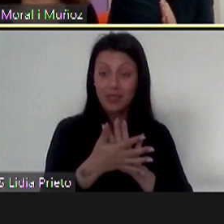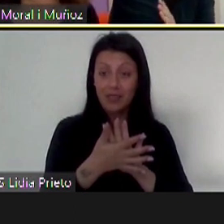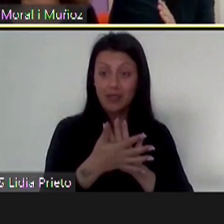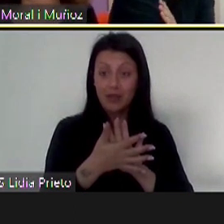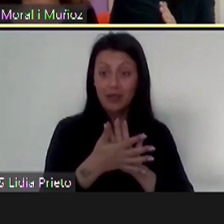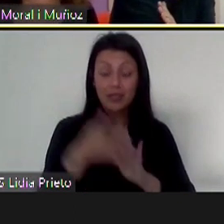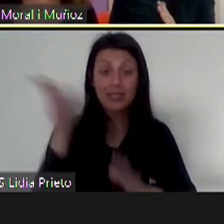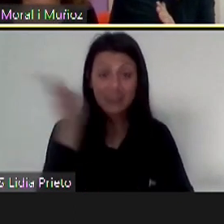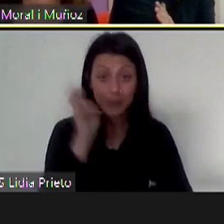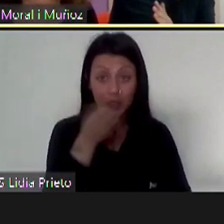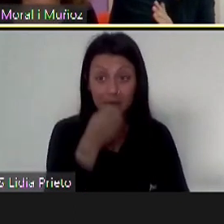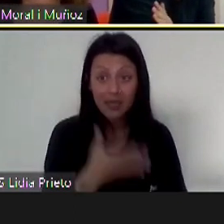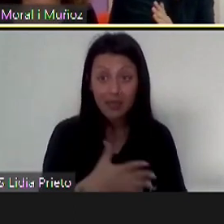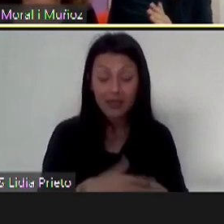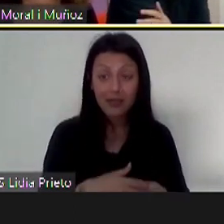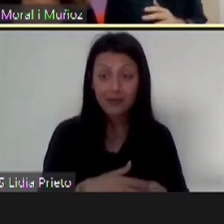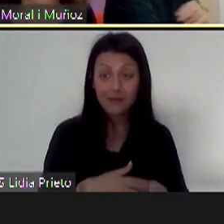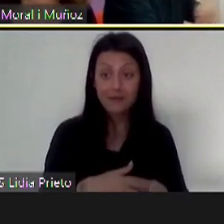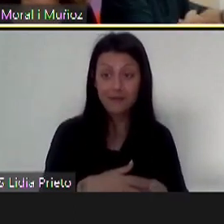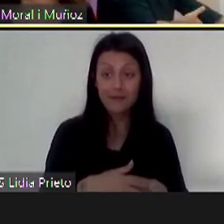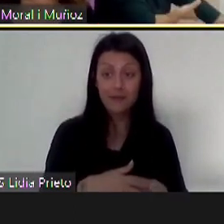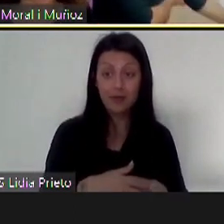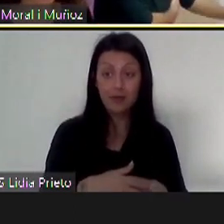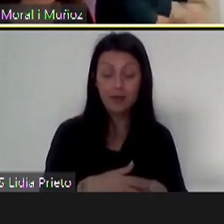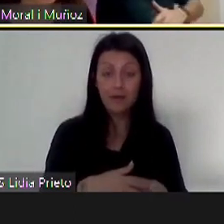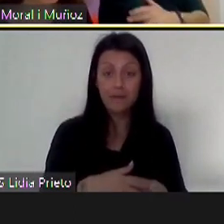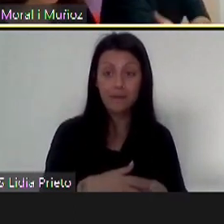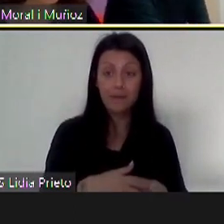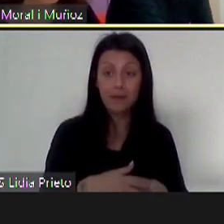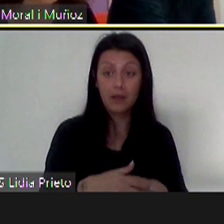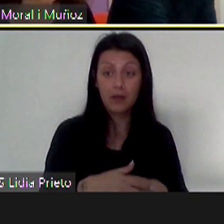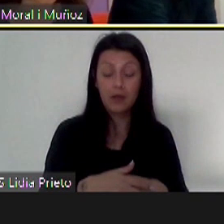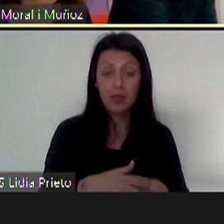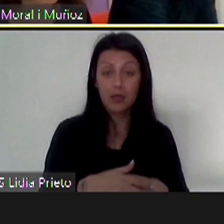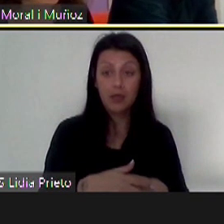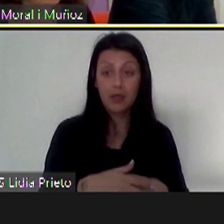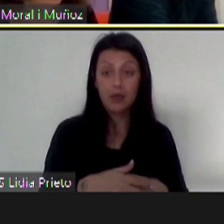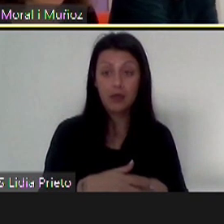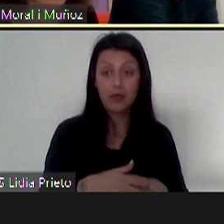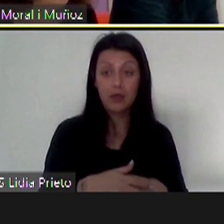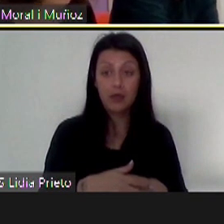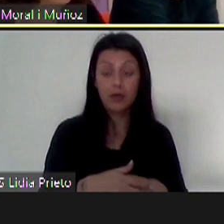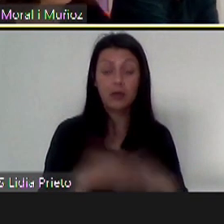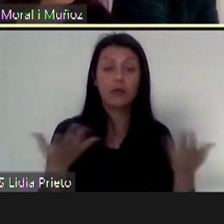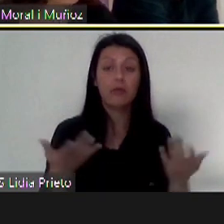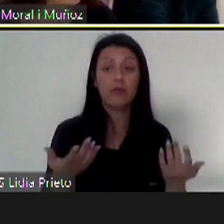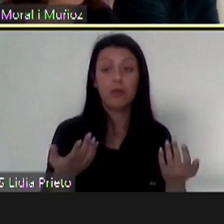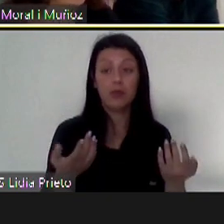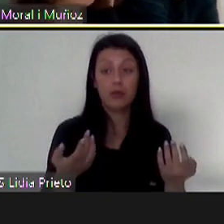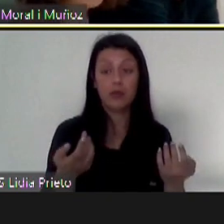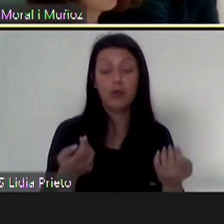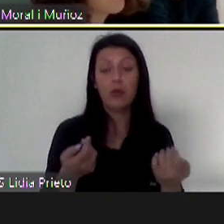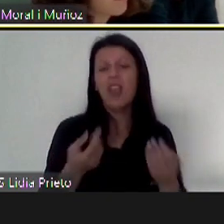¿Se me oye desde aquí? Si os hablo, vale. Perfecto. Pues nada, un poco de